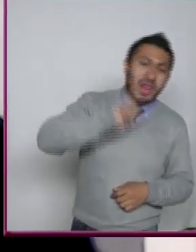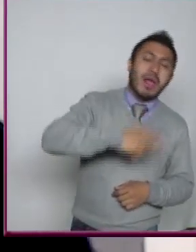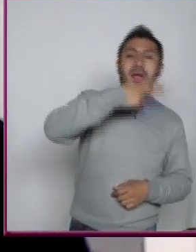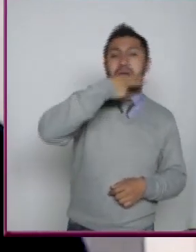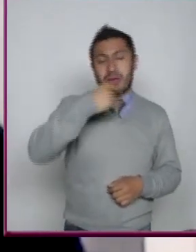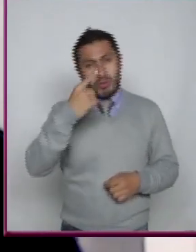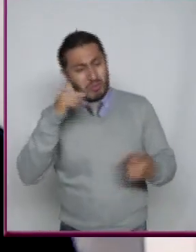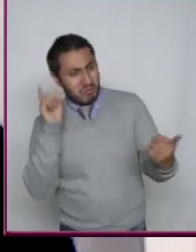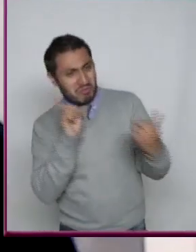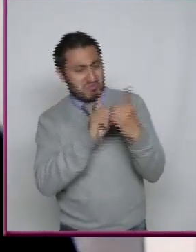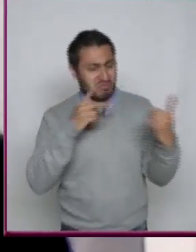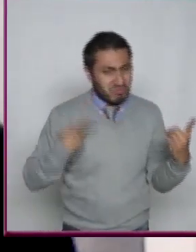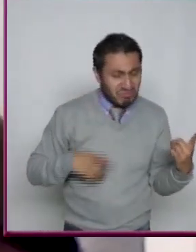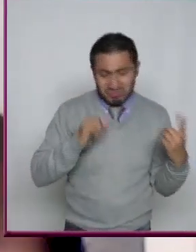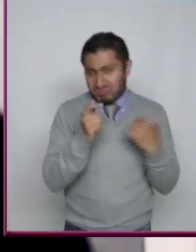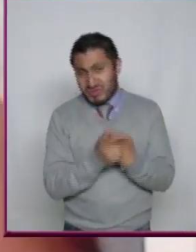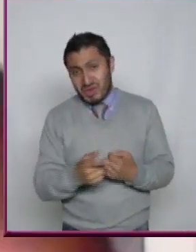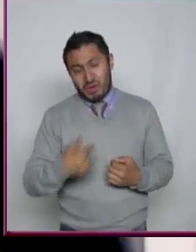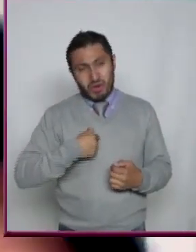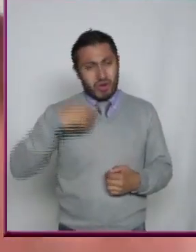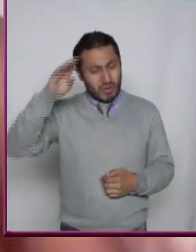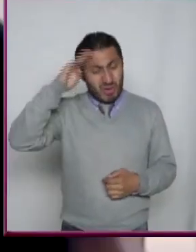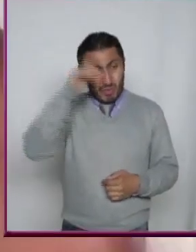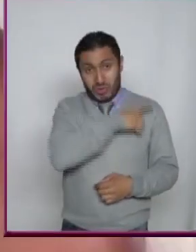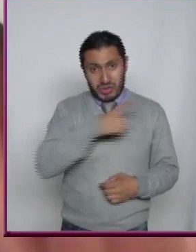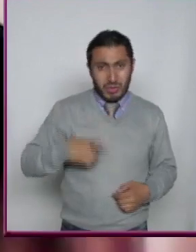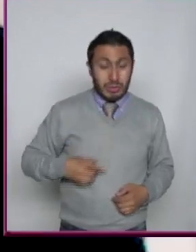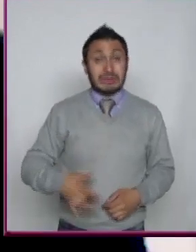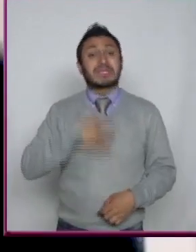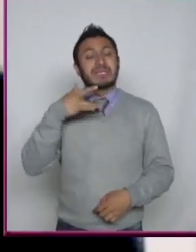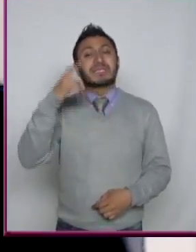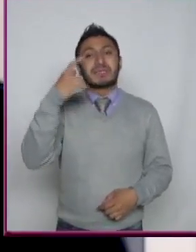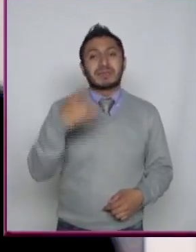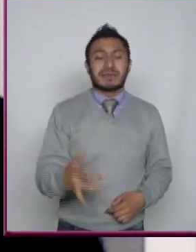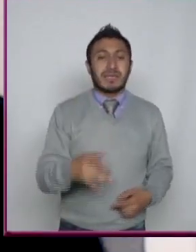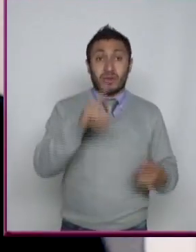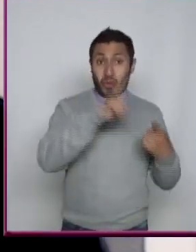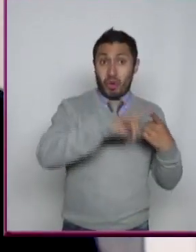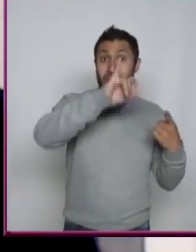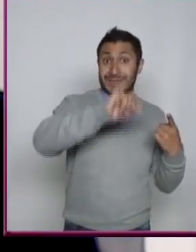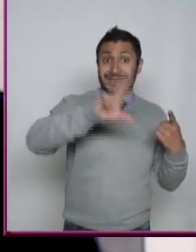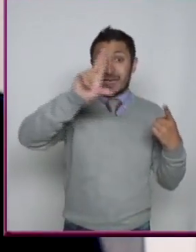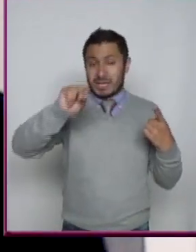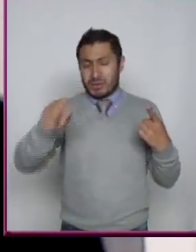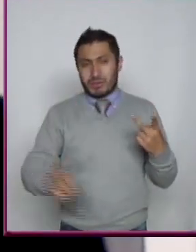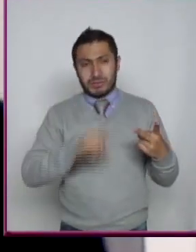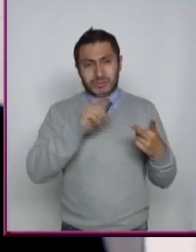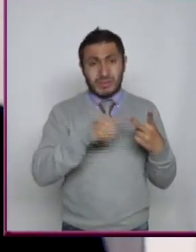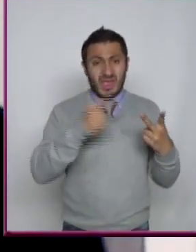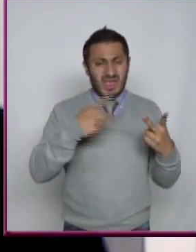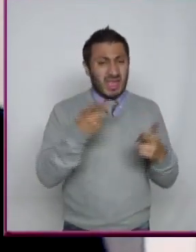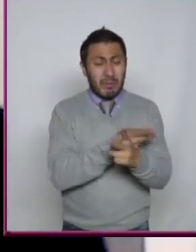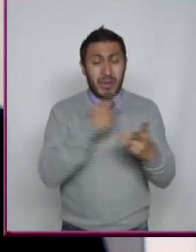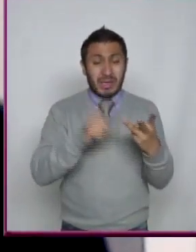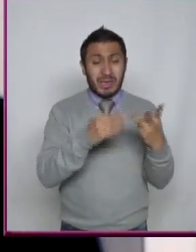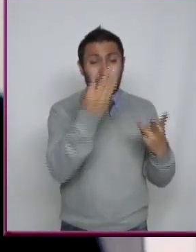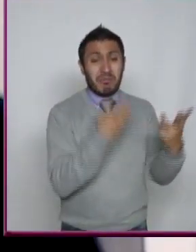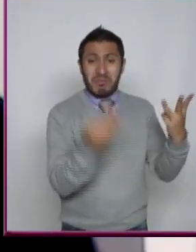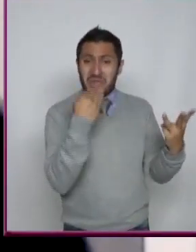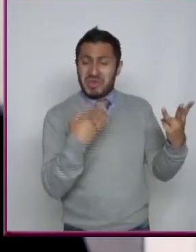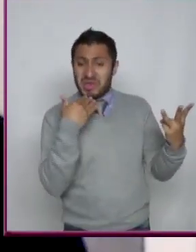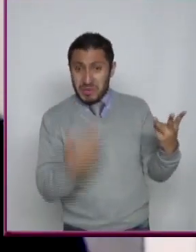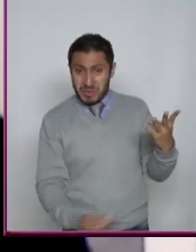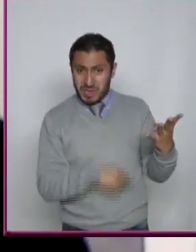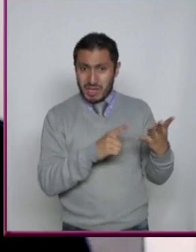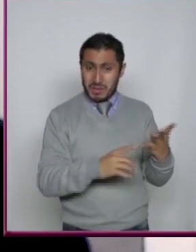solo hay que preguntarnos, siento esto, siento todo esto, estoy enamorado o no, sino también preguntarnos, ¿nos hace bien esta persona? ¿Me hace